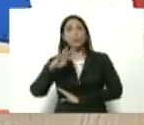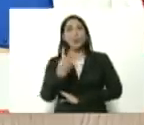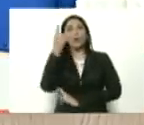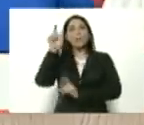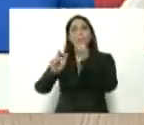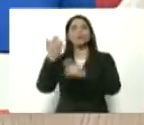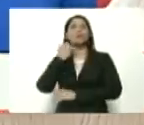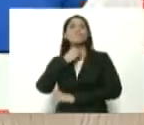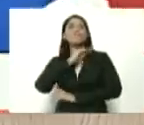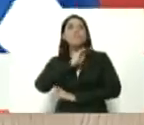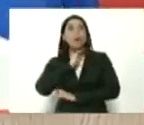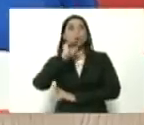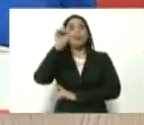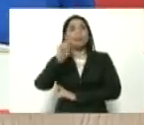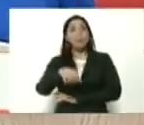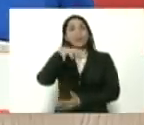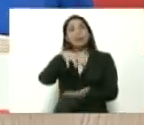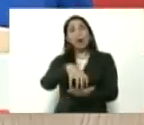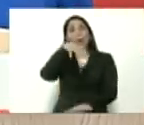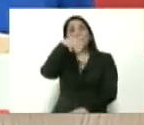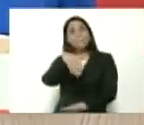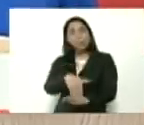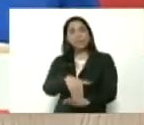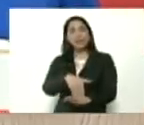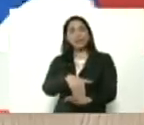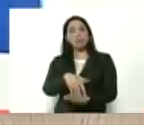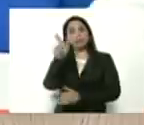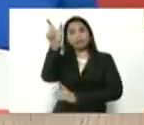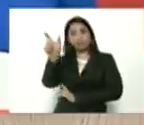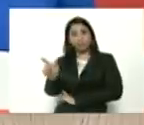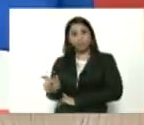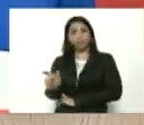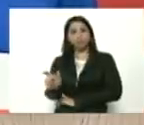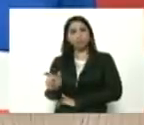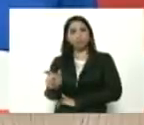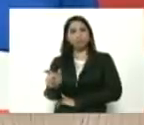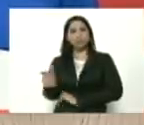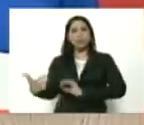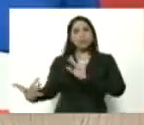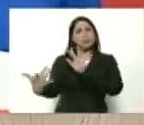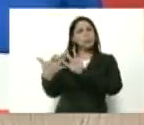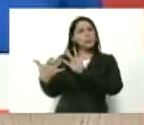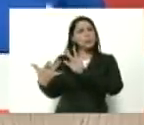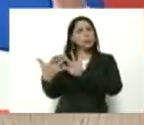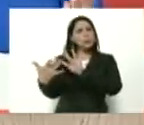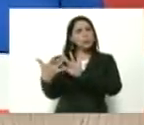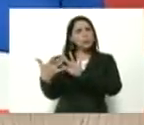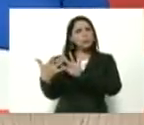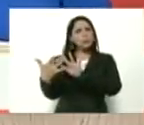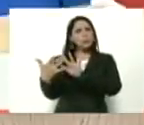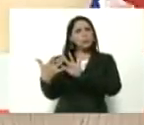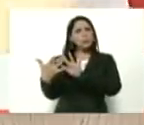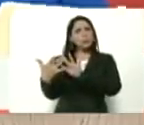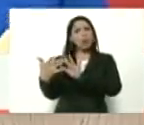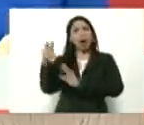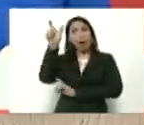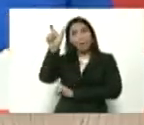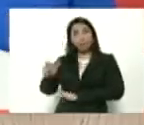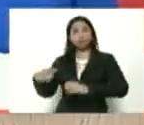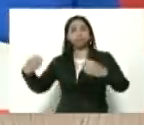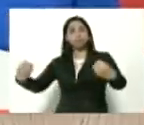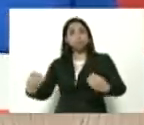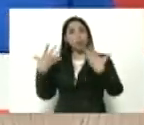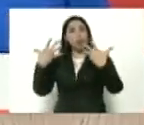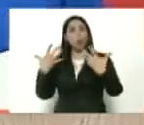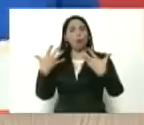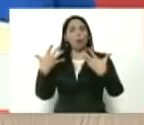caso es también del estado Miranda, una persona vinculada a este foco que está en